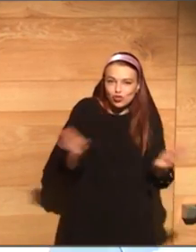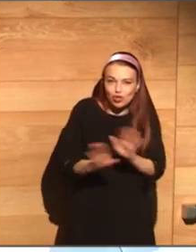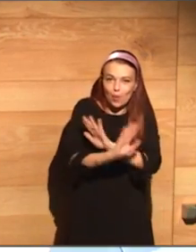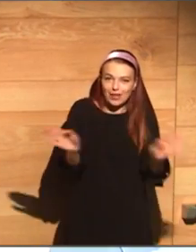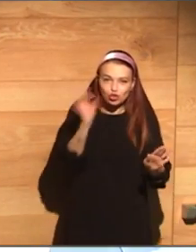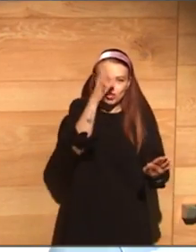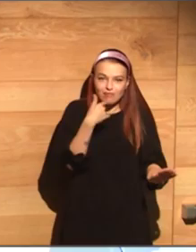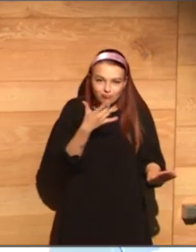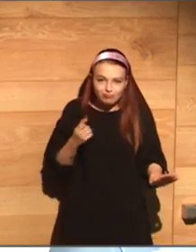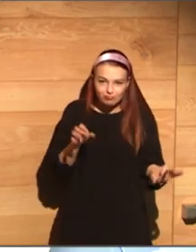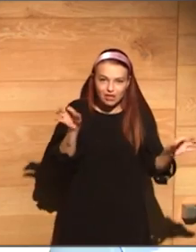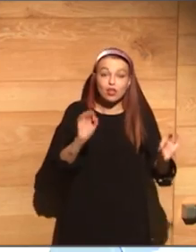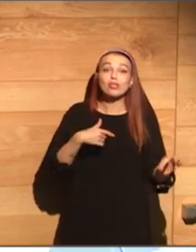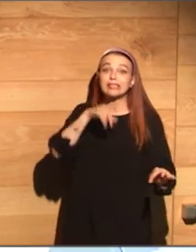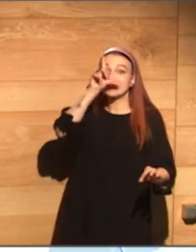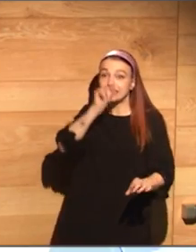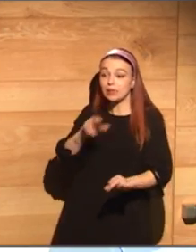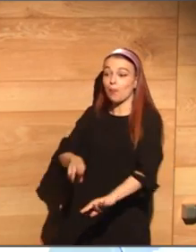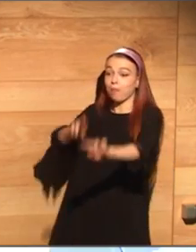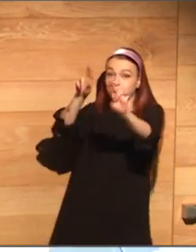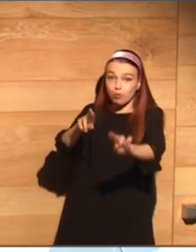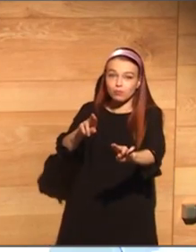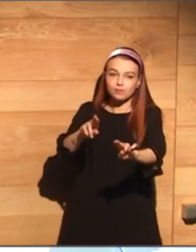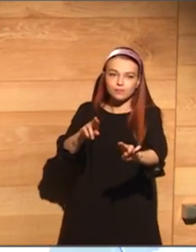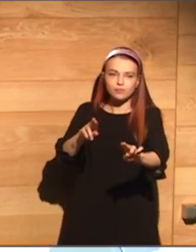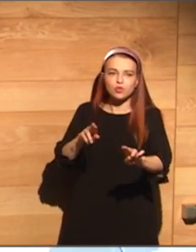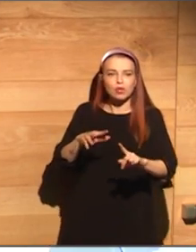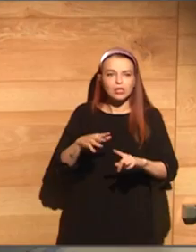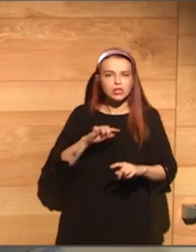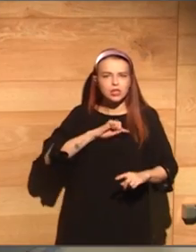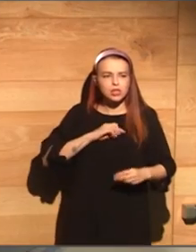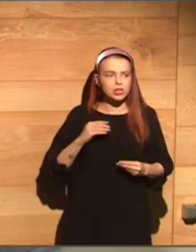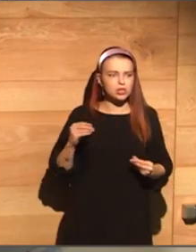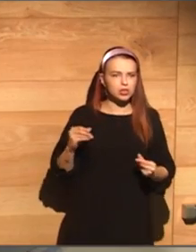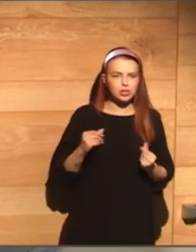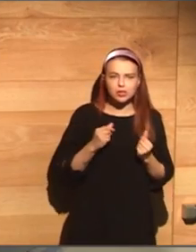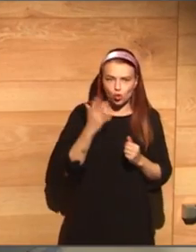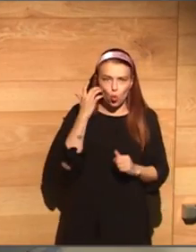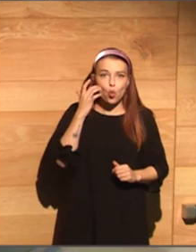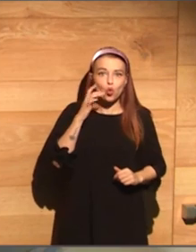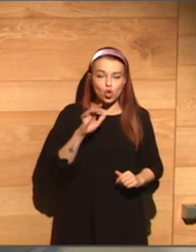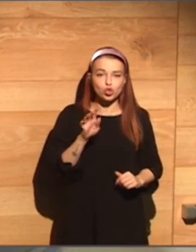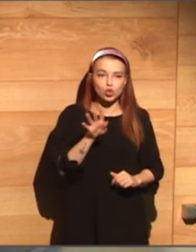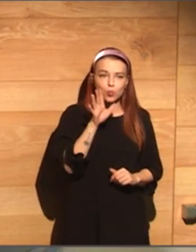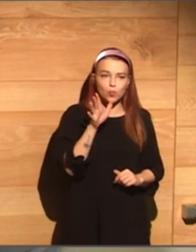No digas tonterías. Y entonces estaban cazando perdices y dispararon. Y es una sensación muy curiosa, porque noté, me